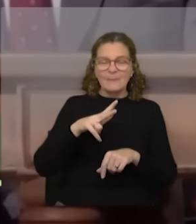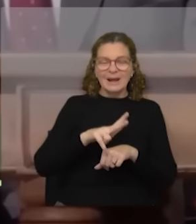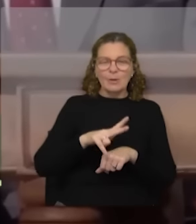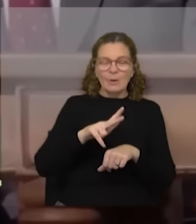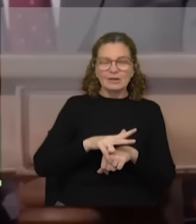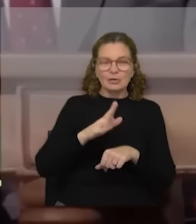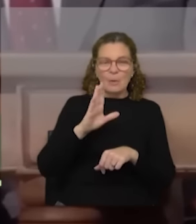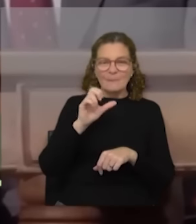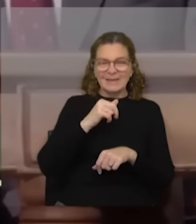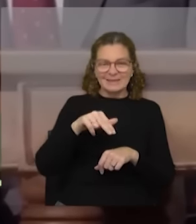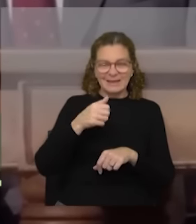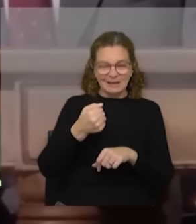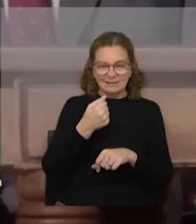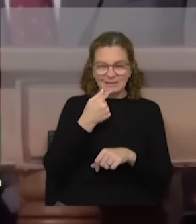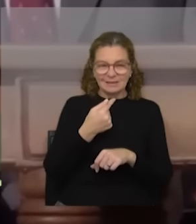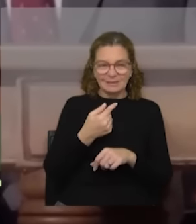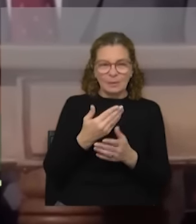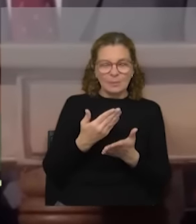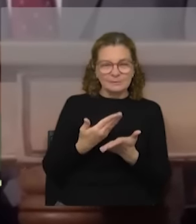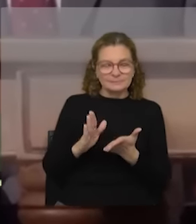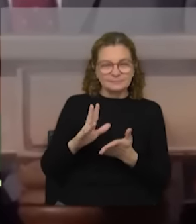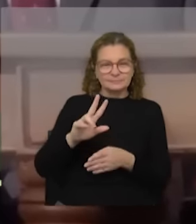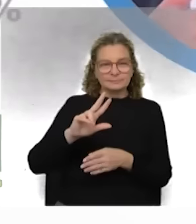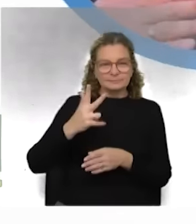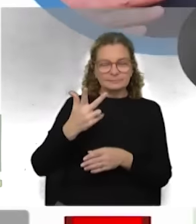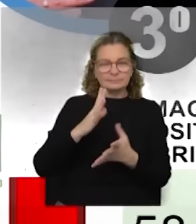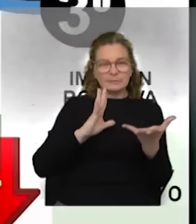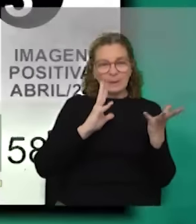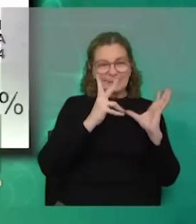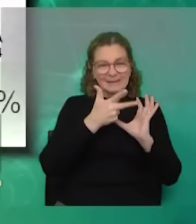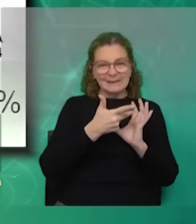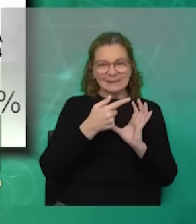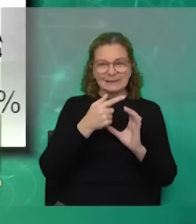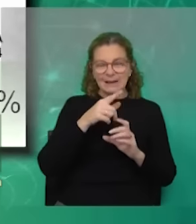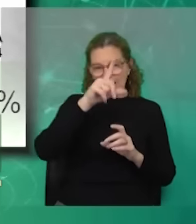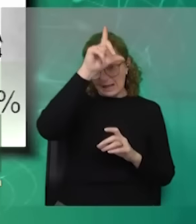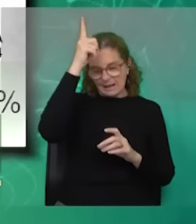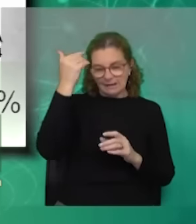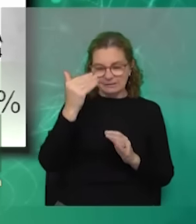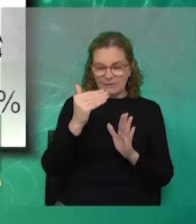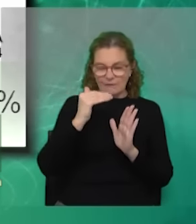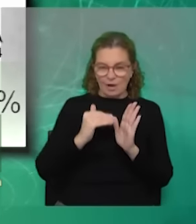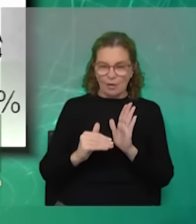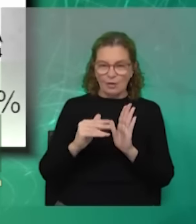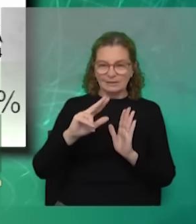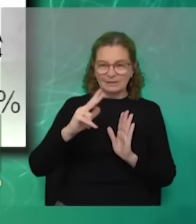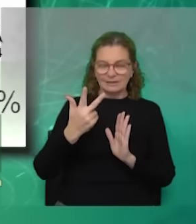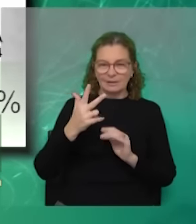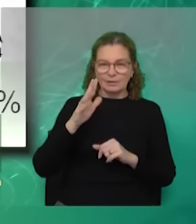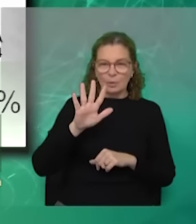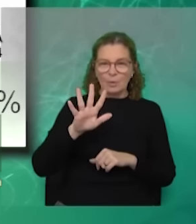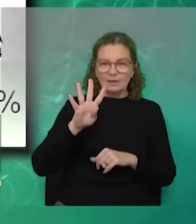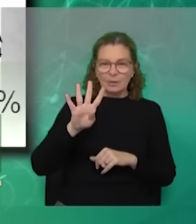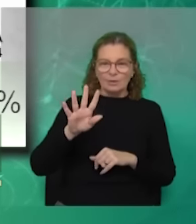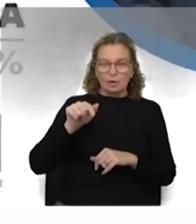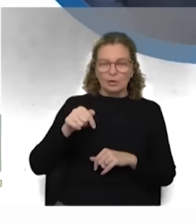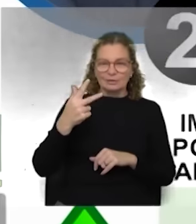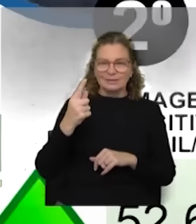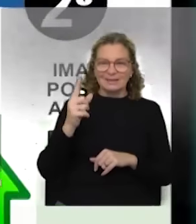52,9 por desplazó del tercer lugar a milei en mayo la calle bajó al tercer puesto con 54,7 por de